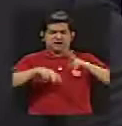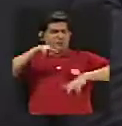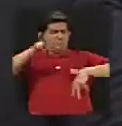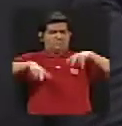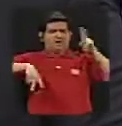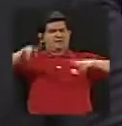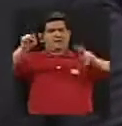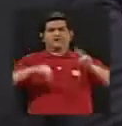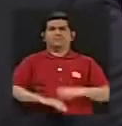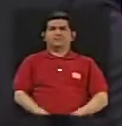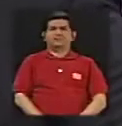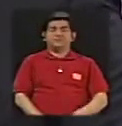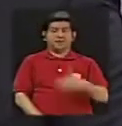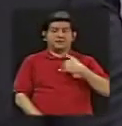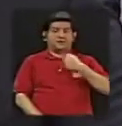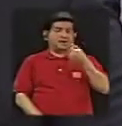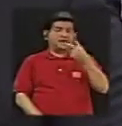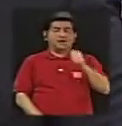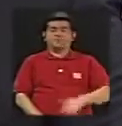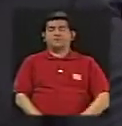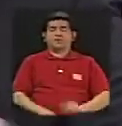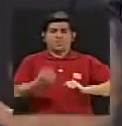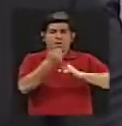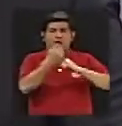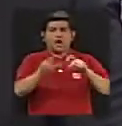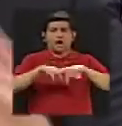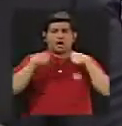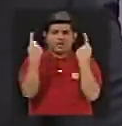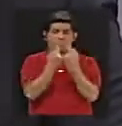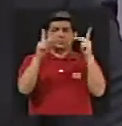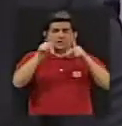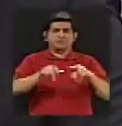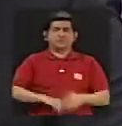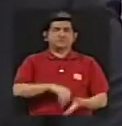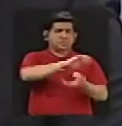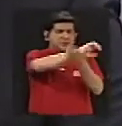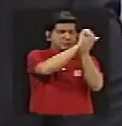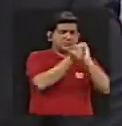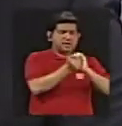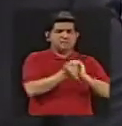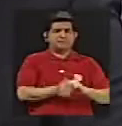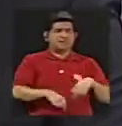volatilidad, había pocos arraigos partidarios, la gente estaba pasando de un lado al otro,